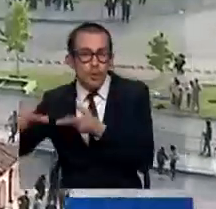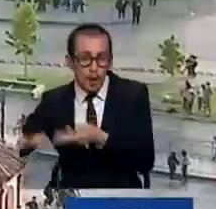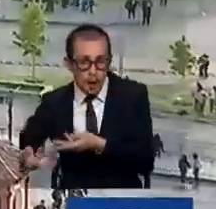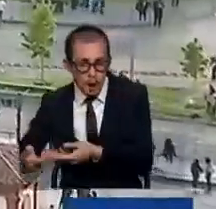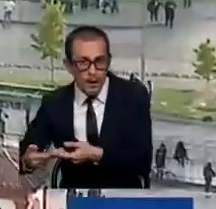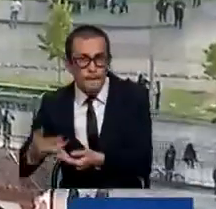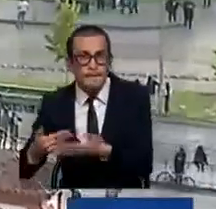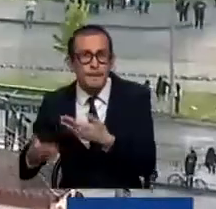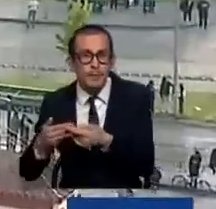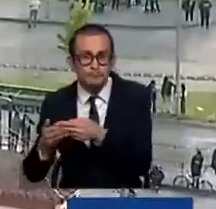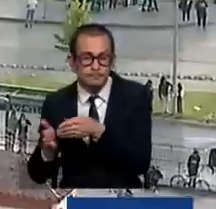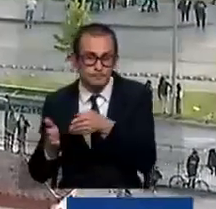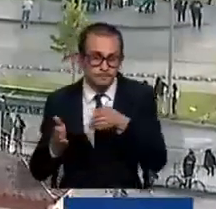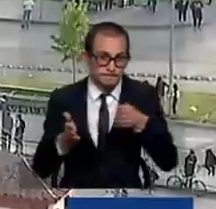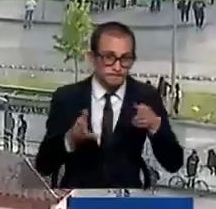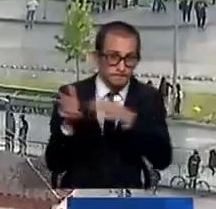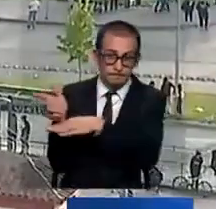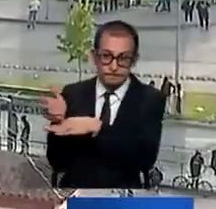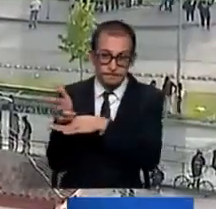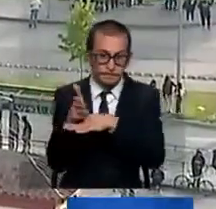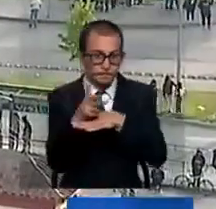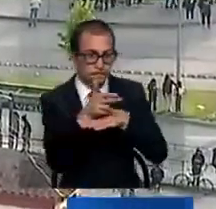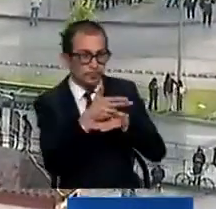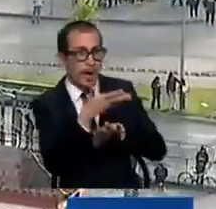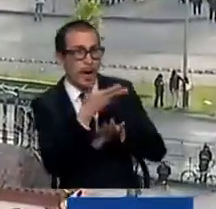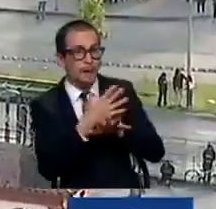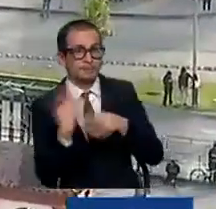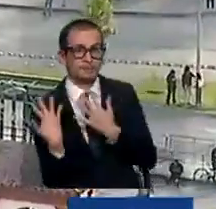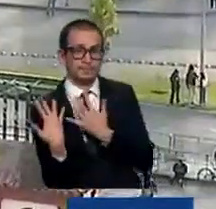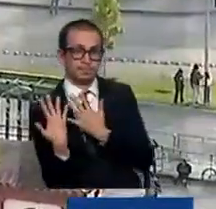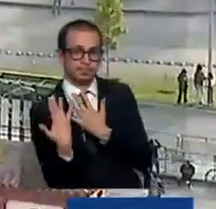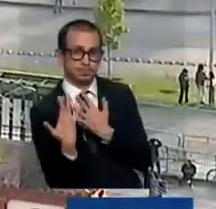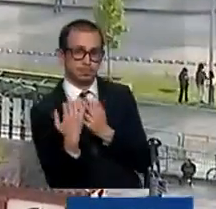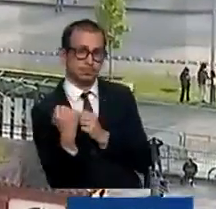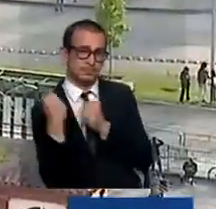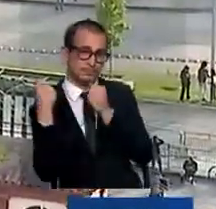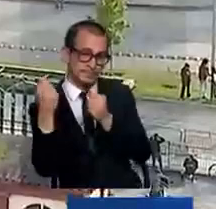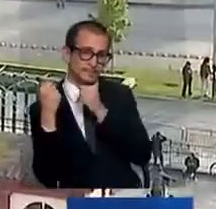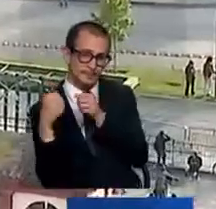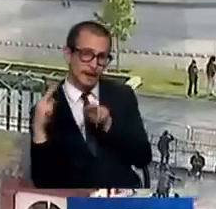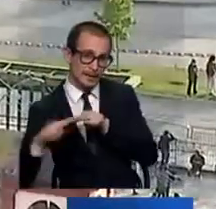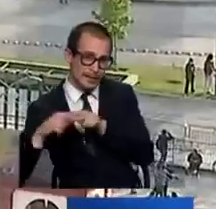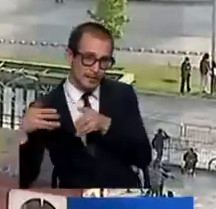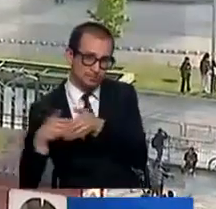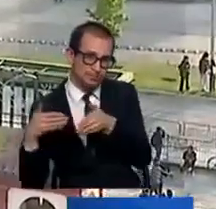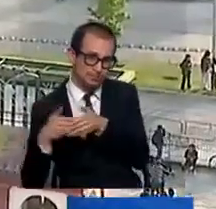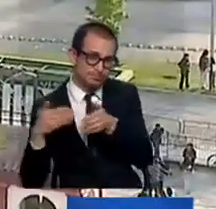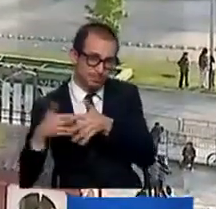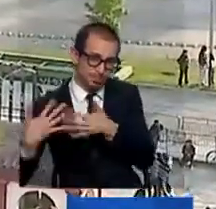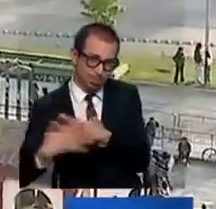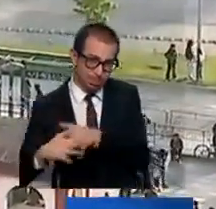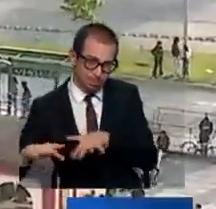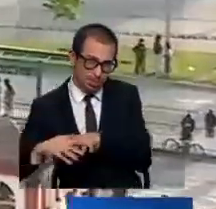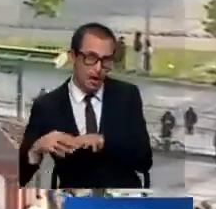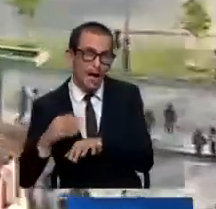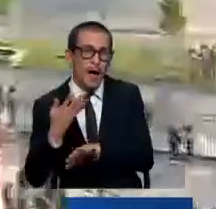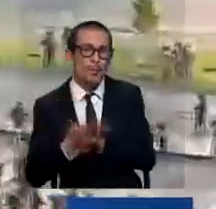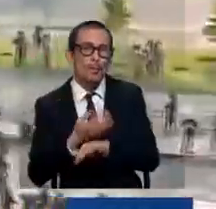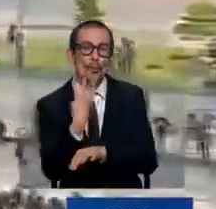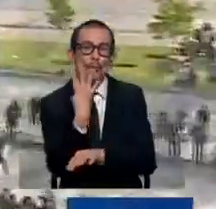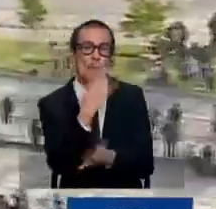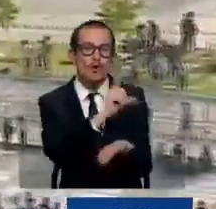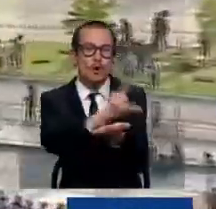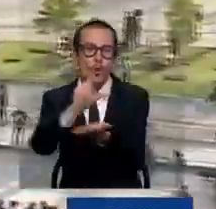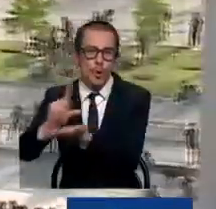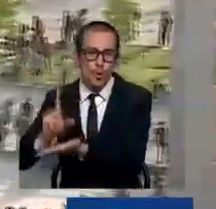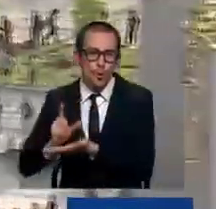Pero hacia abajo, podemos observar en la cámara, se encuentran los manifestantes haciendo barricadas en tres sectores, para ser exactos, cuatro, en la zona